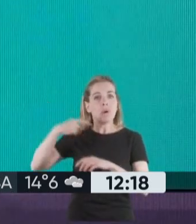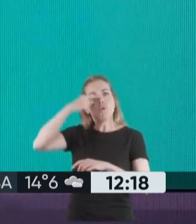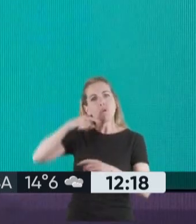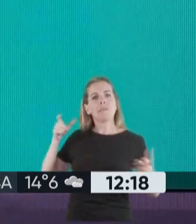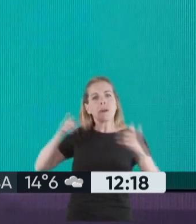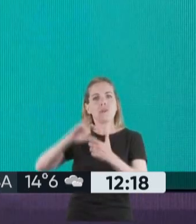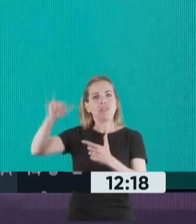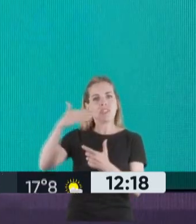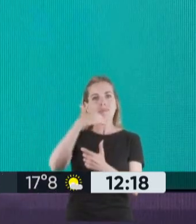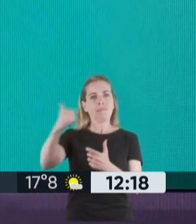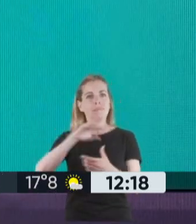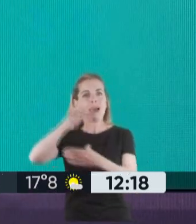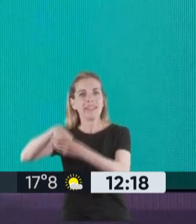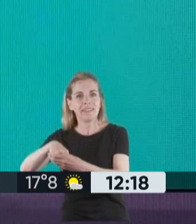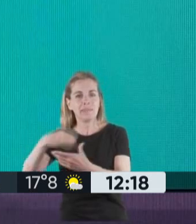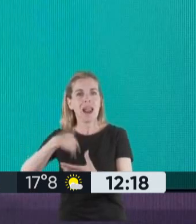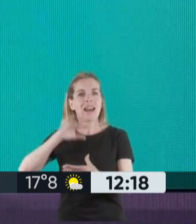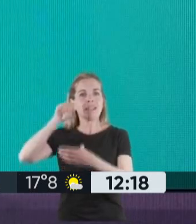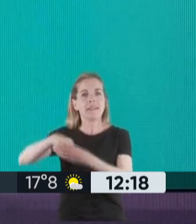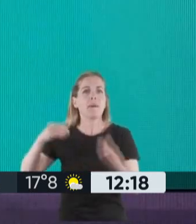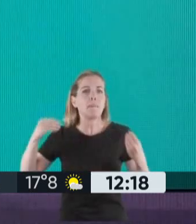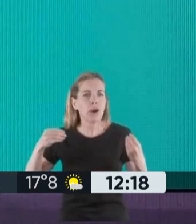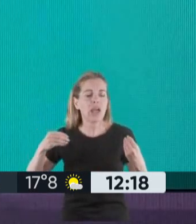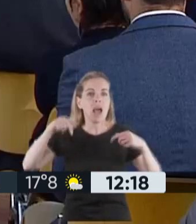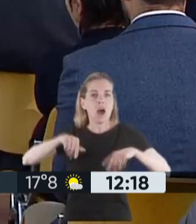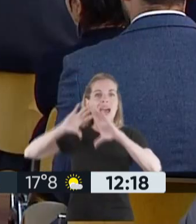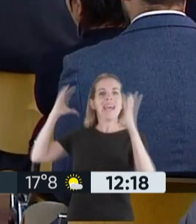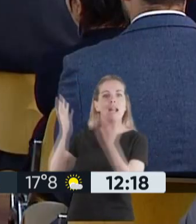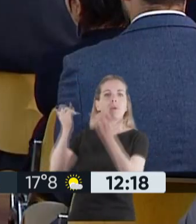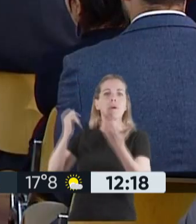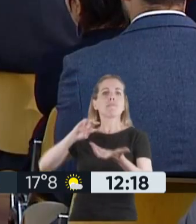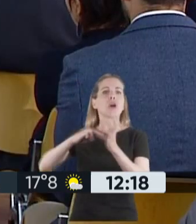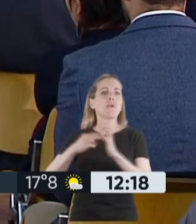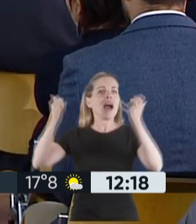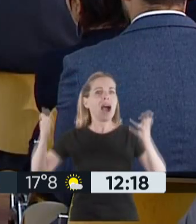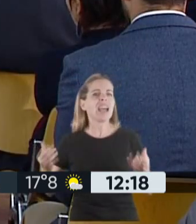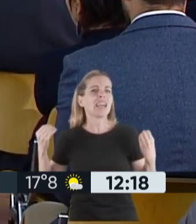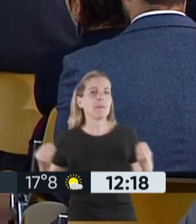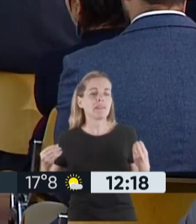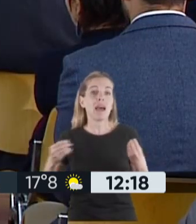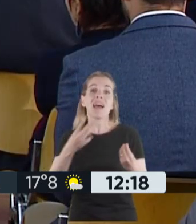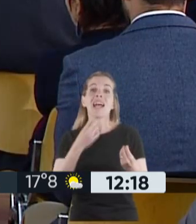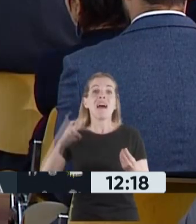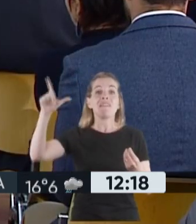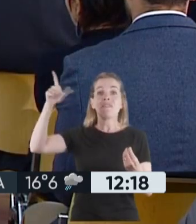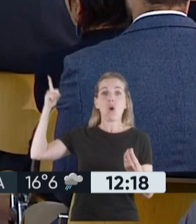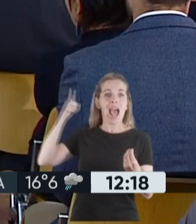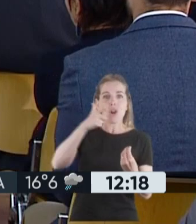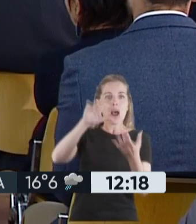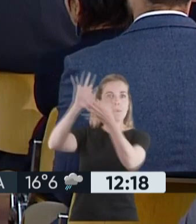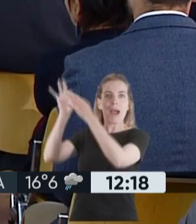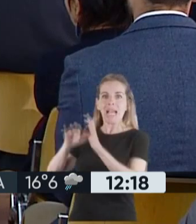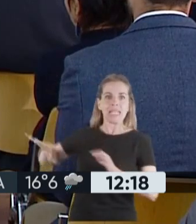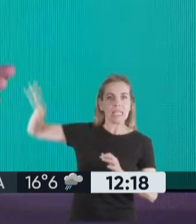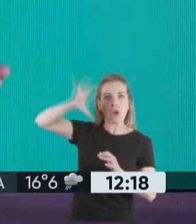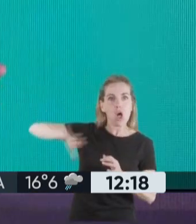del G7. ¿Por qué? Porque en el mundo hay un problema. ¿Cuál es? La falta de energía. ¿Por qué falta la energía? Porque Rusia